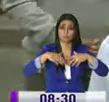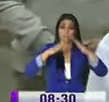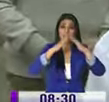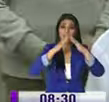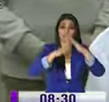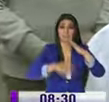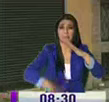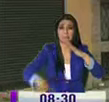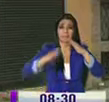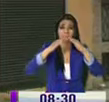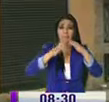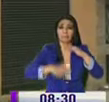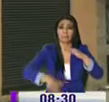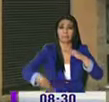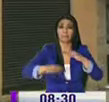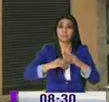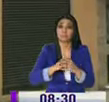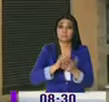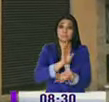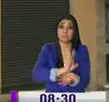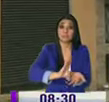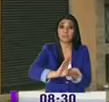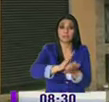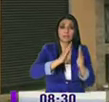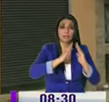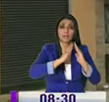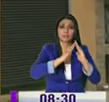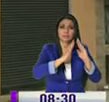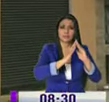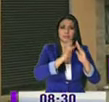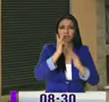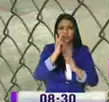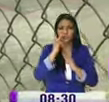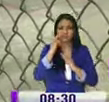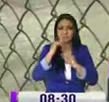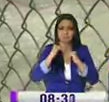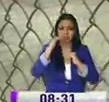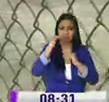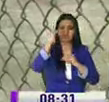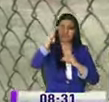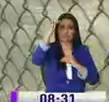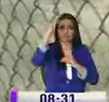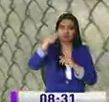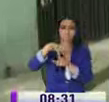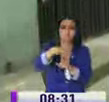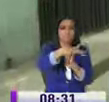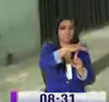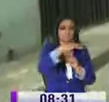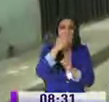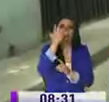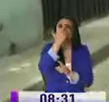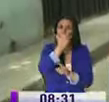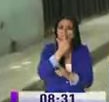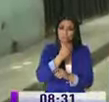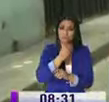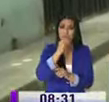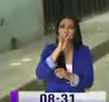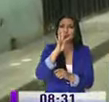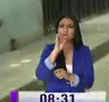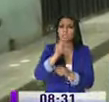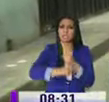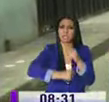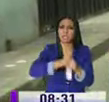en la quebrada este barrio que cuenta con casas de dos y tres pisos hermosos parques era hace más de 40 años